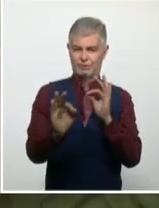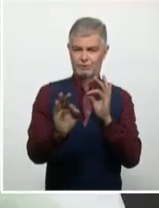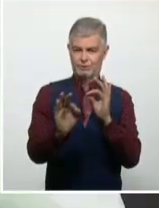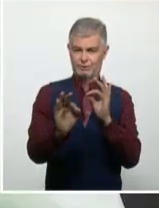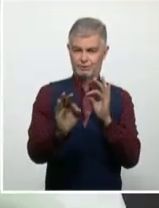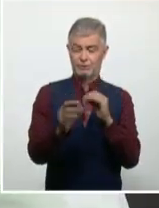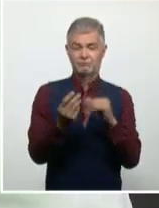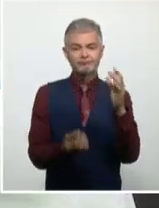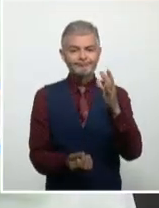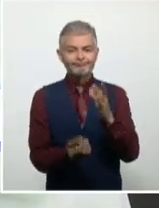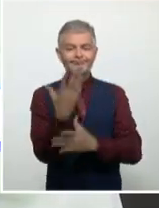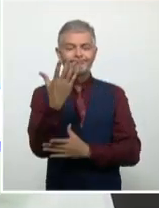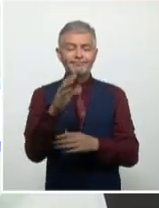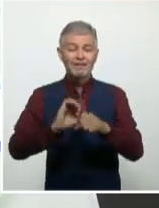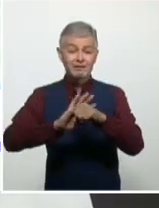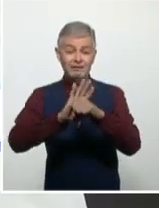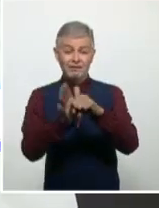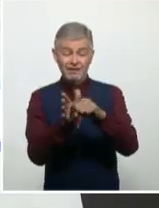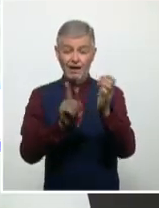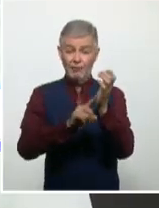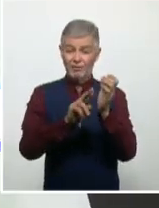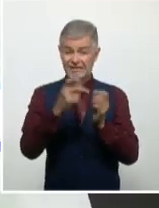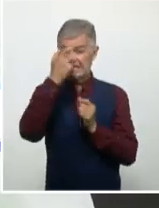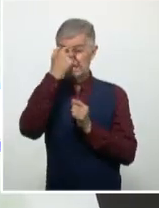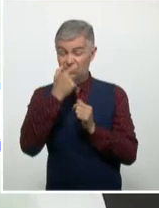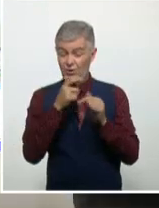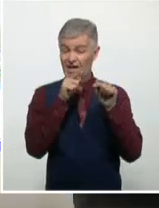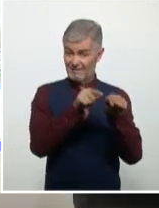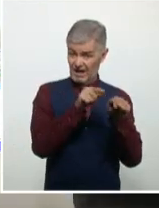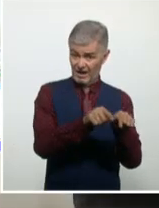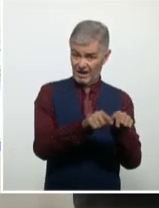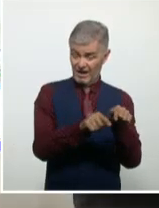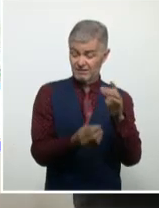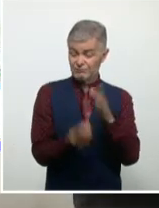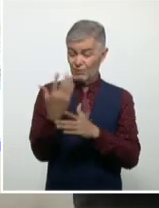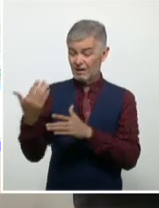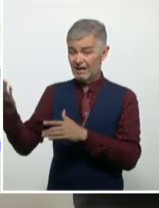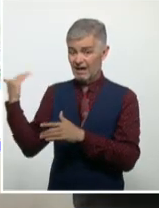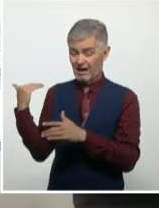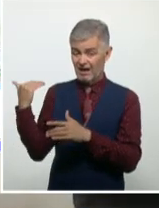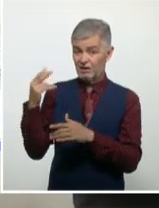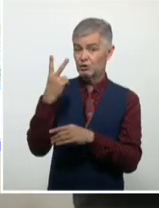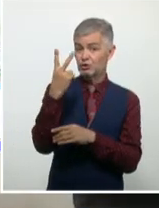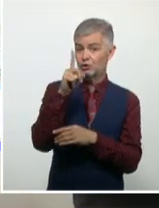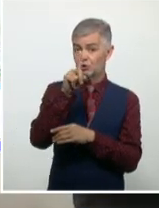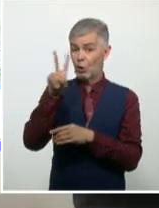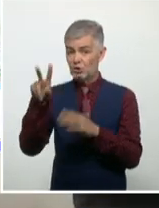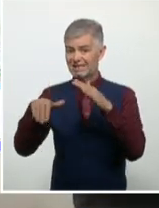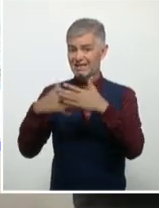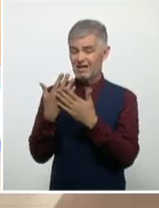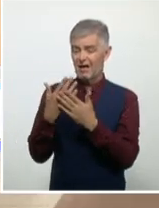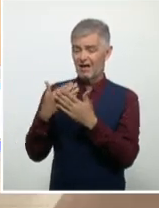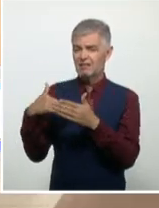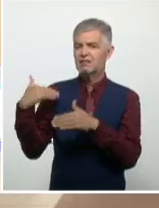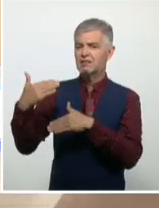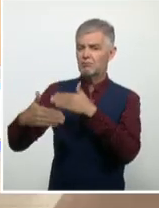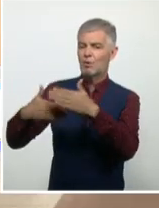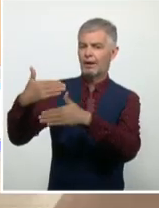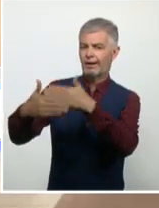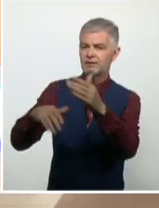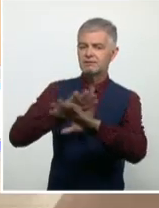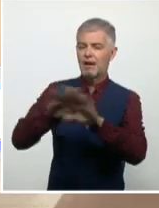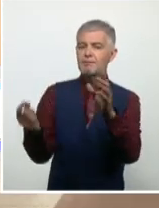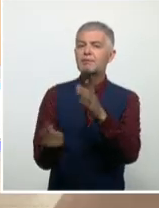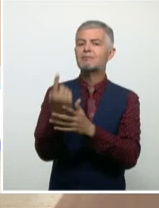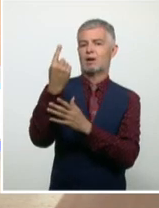Aunque la aparición de la COVID-19 en la provincia Ciego de Ávila ocurrió exactamente 12 días después de que se detectara el primer caso